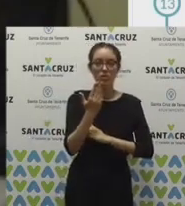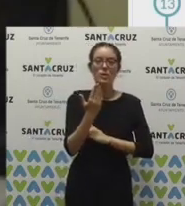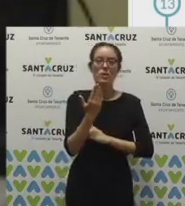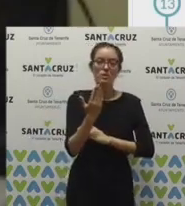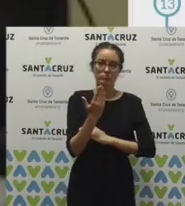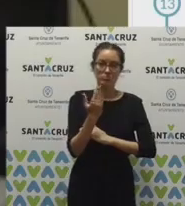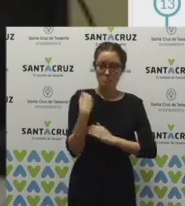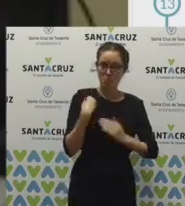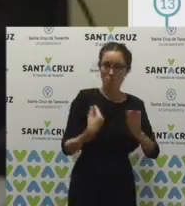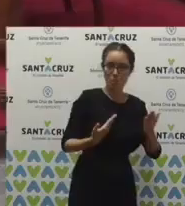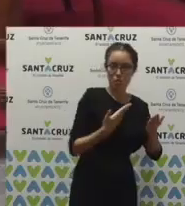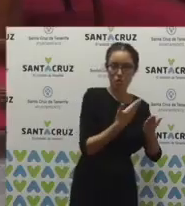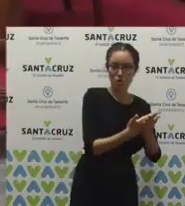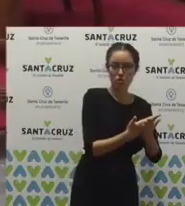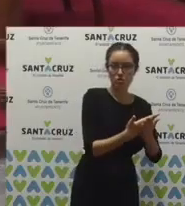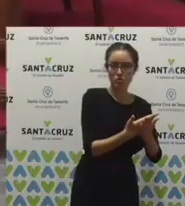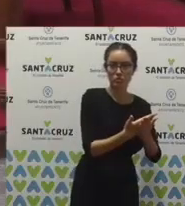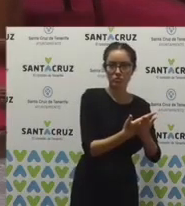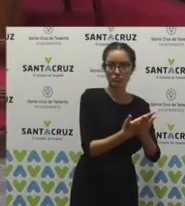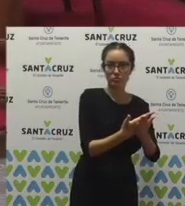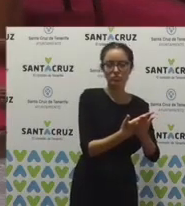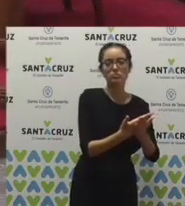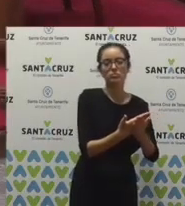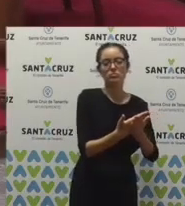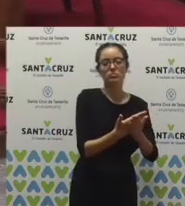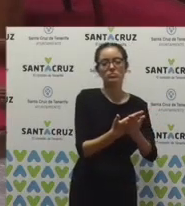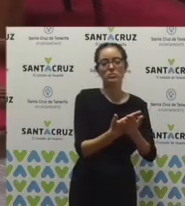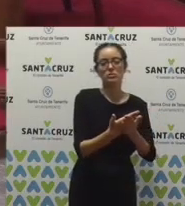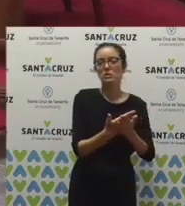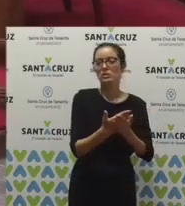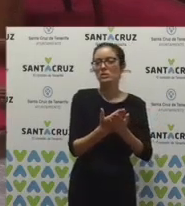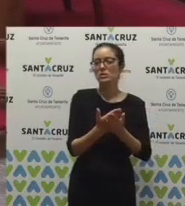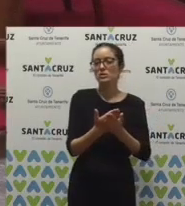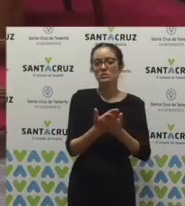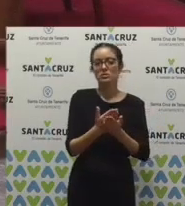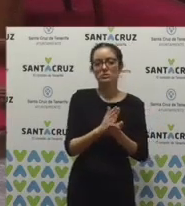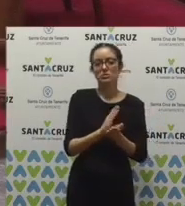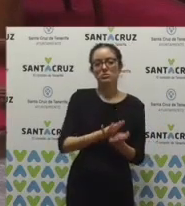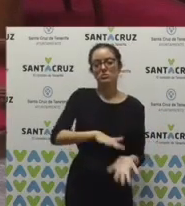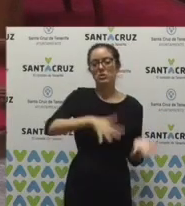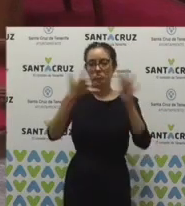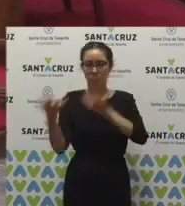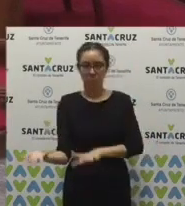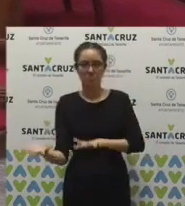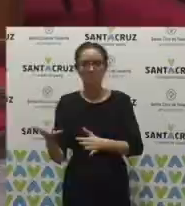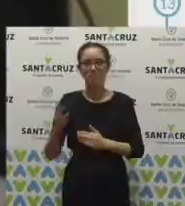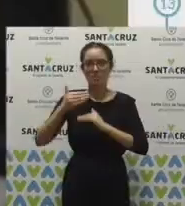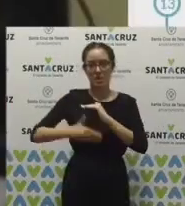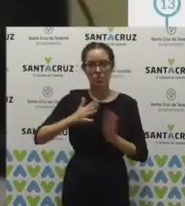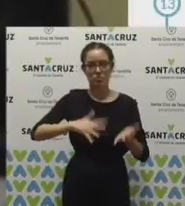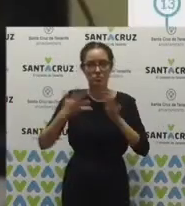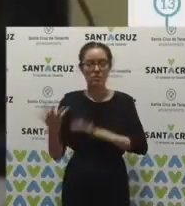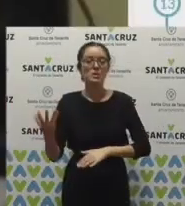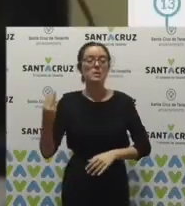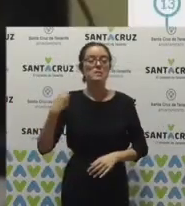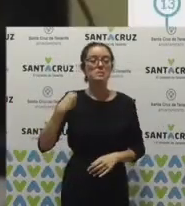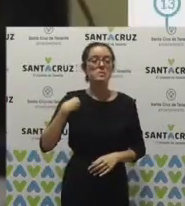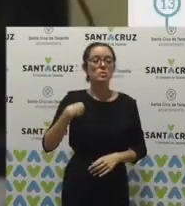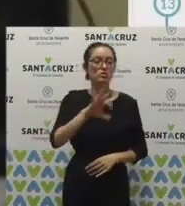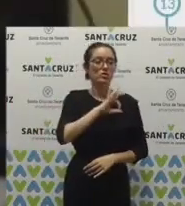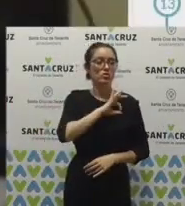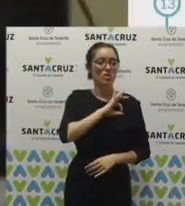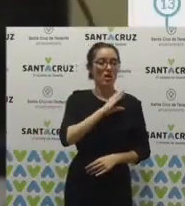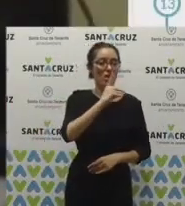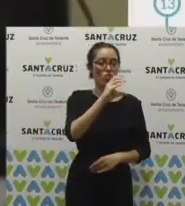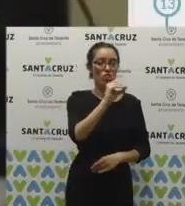y debate del recurso en su conjunto estamos de acuerdo con lo que plantea doña doña